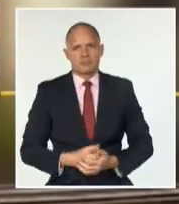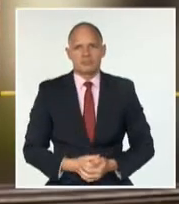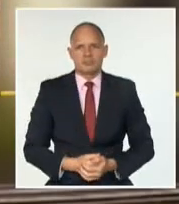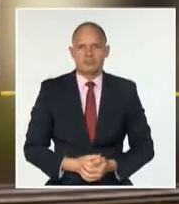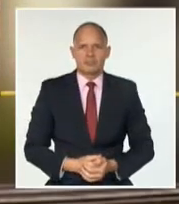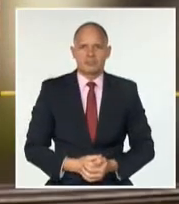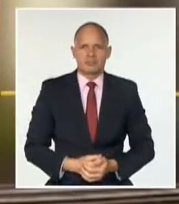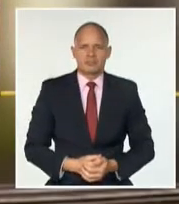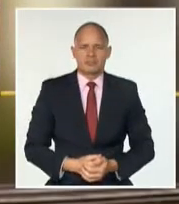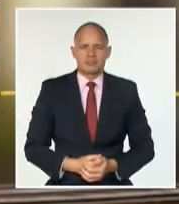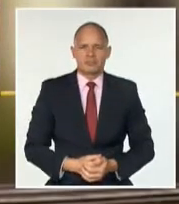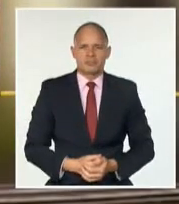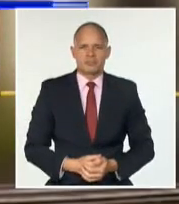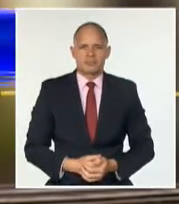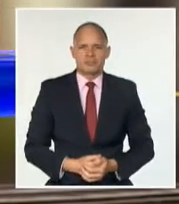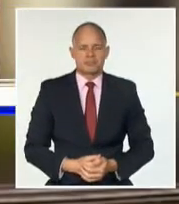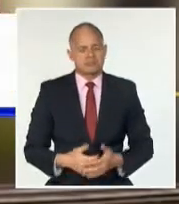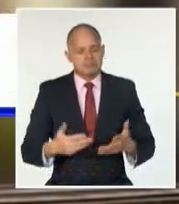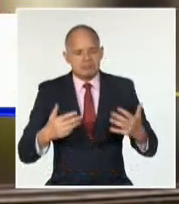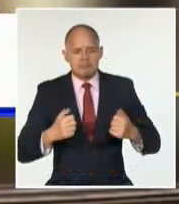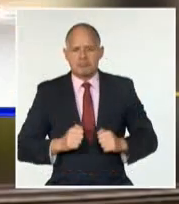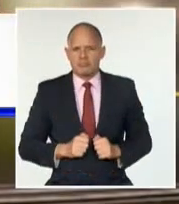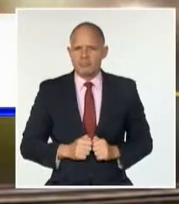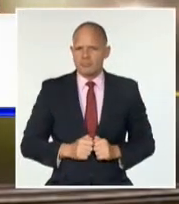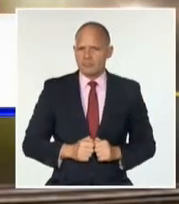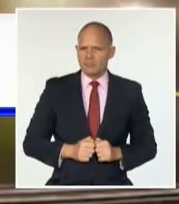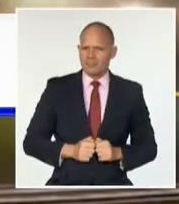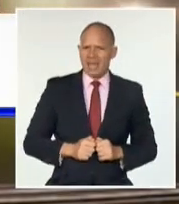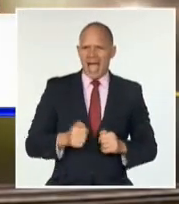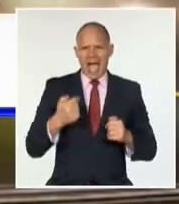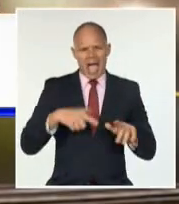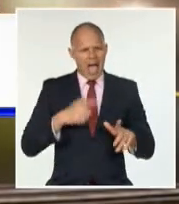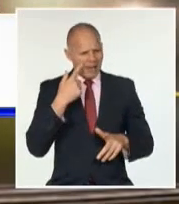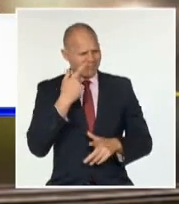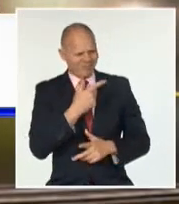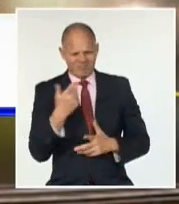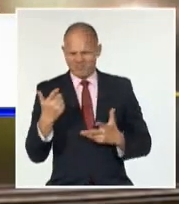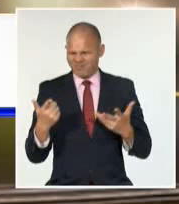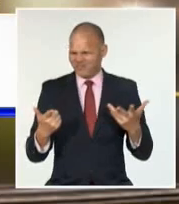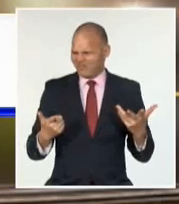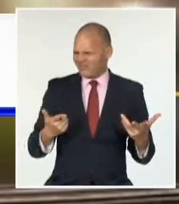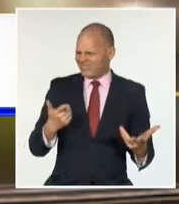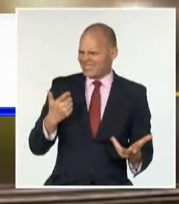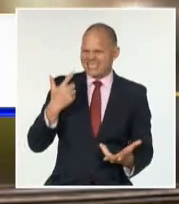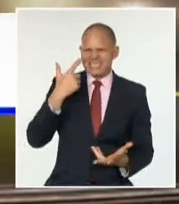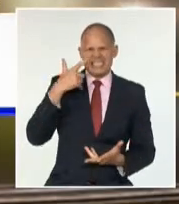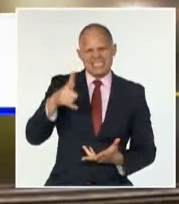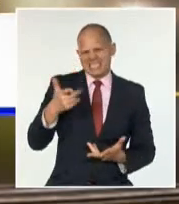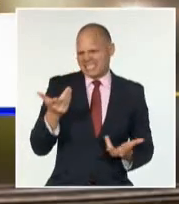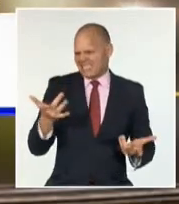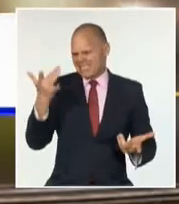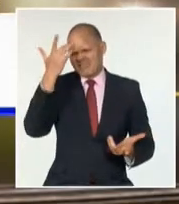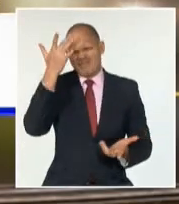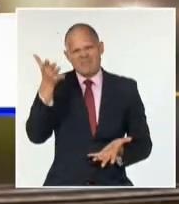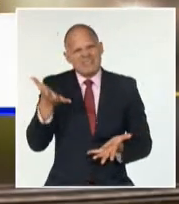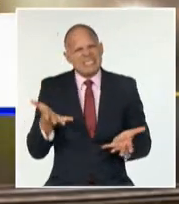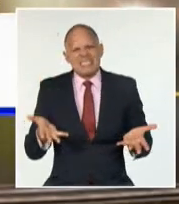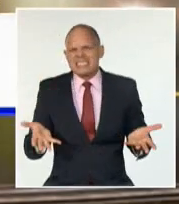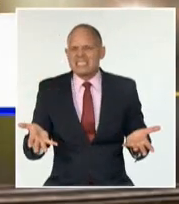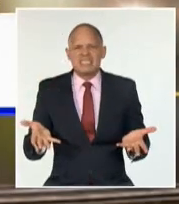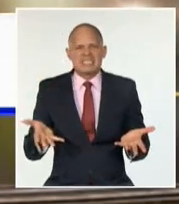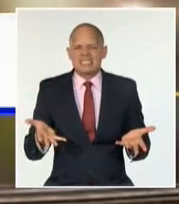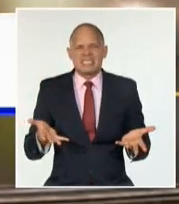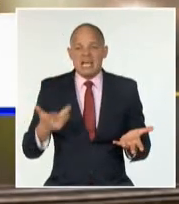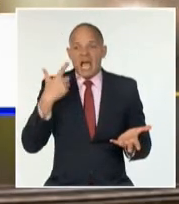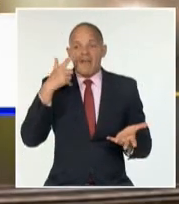De entrada, decirle que nos parece una nueva vergüenza democrática en su democracia plena, que su